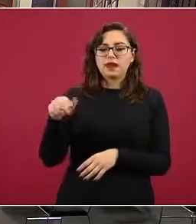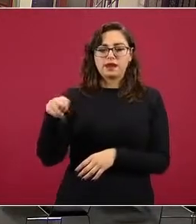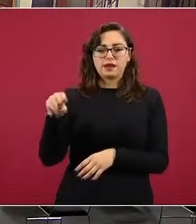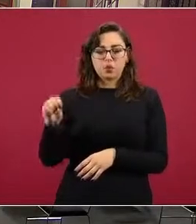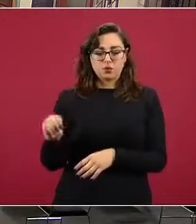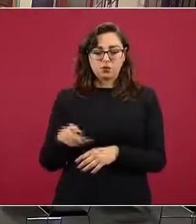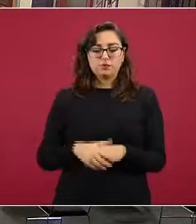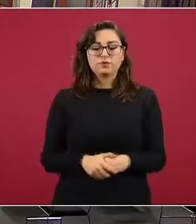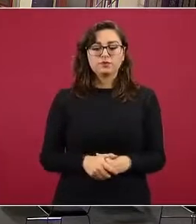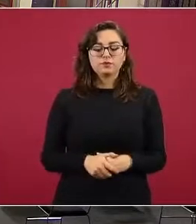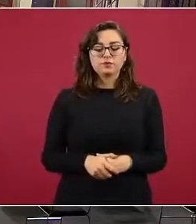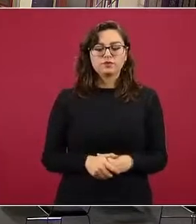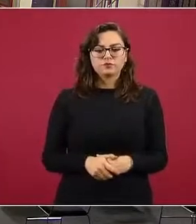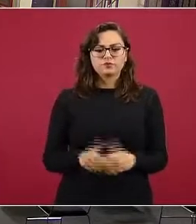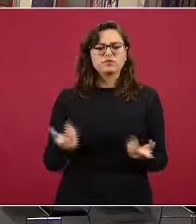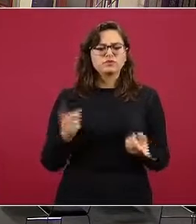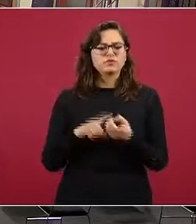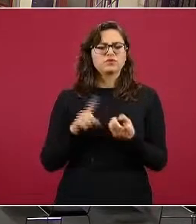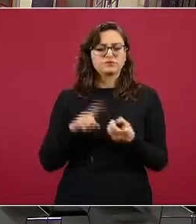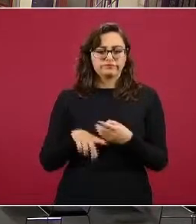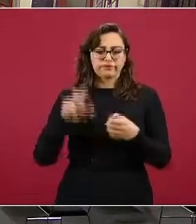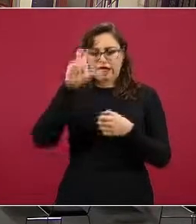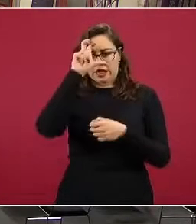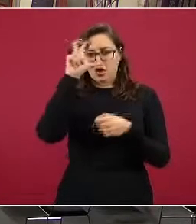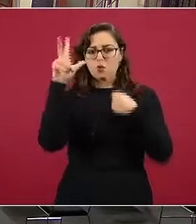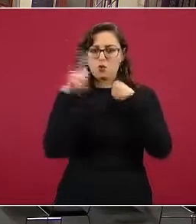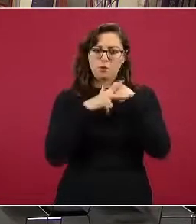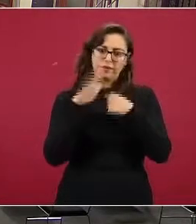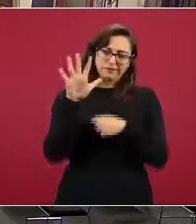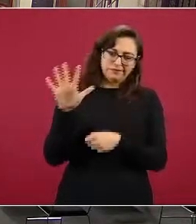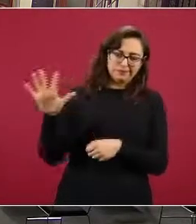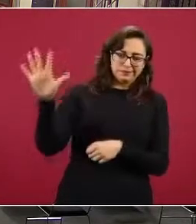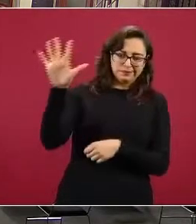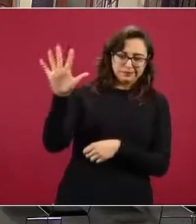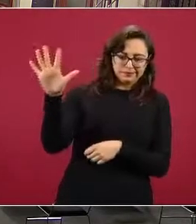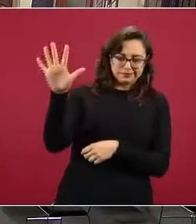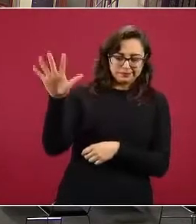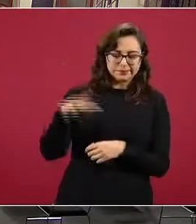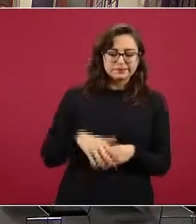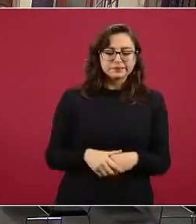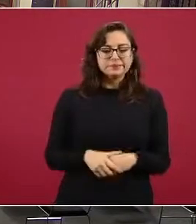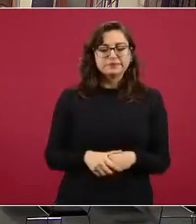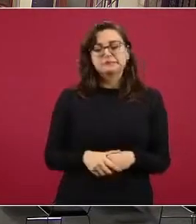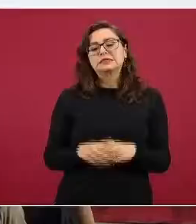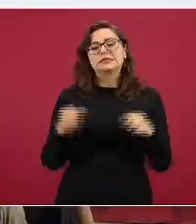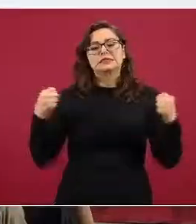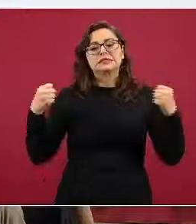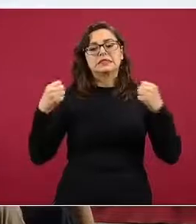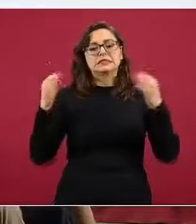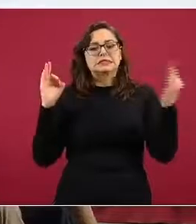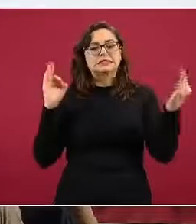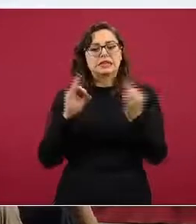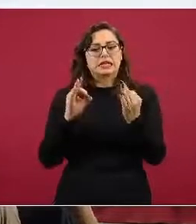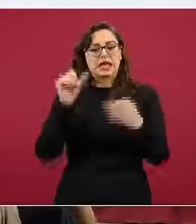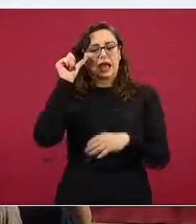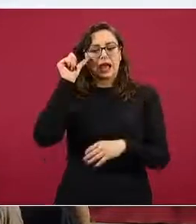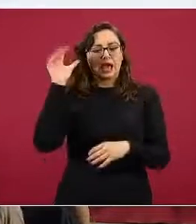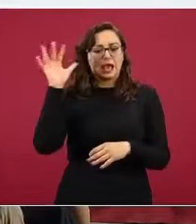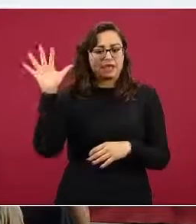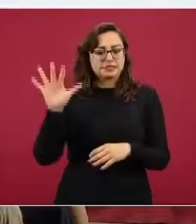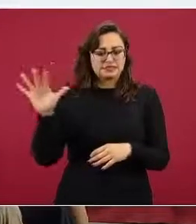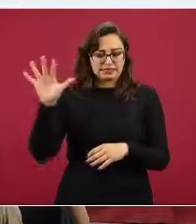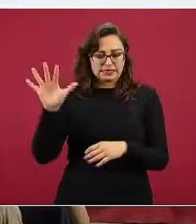está al oriente de Europa, en el continente asiático, y